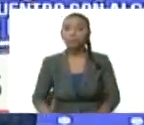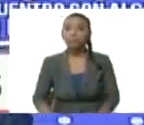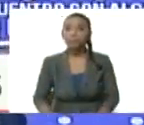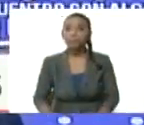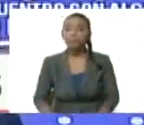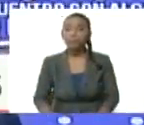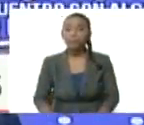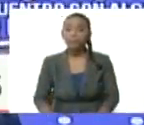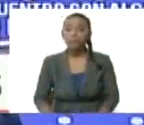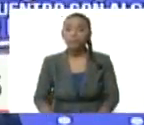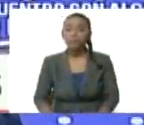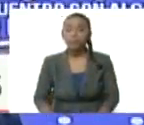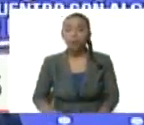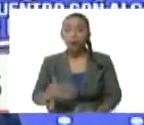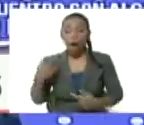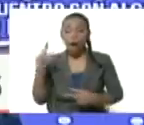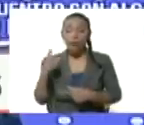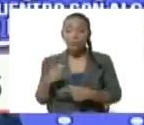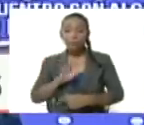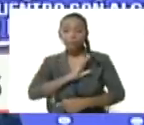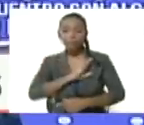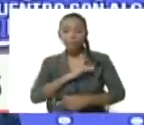con lo que tenemos.